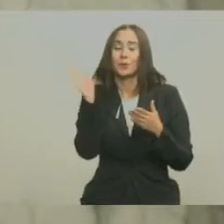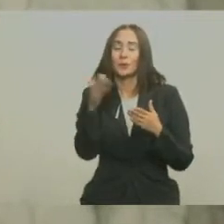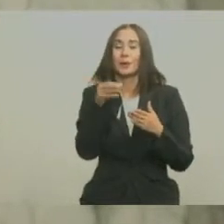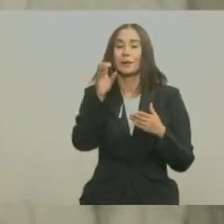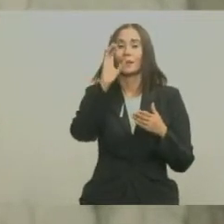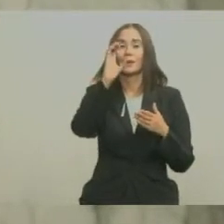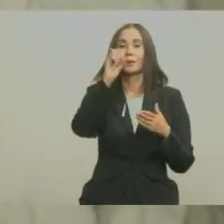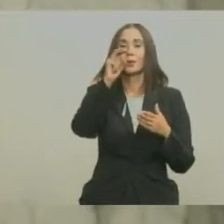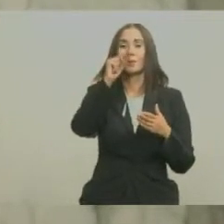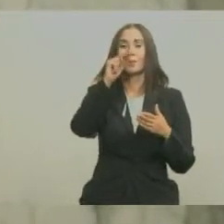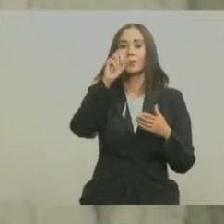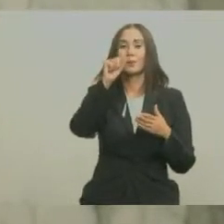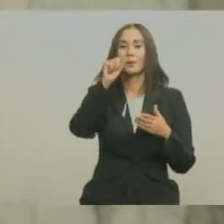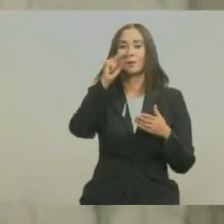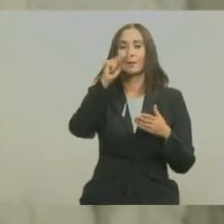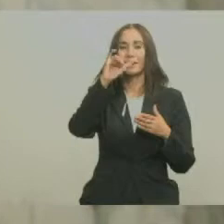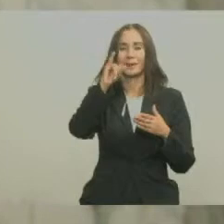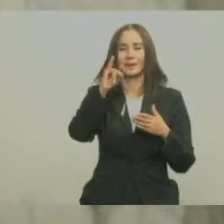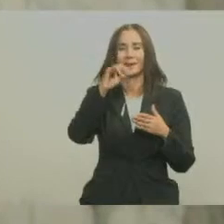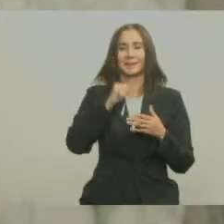CONANI. Adelante.